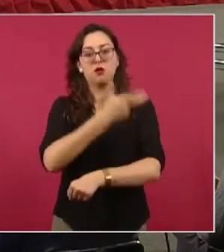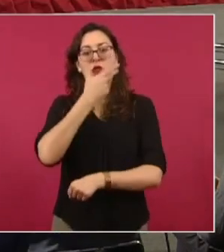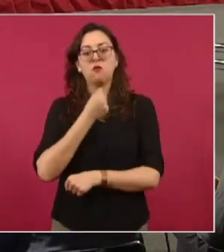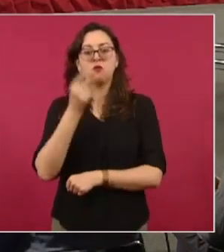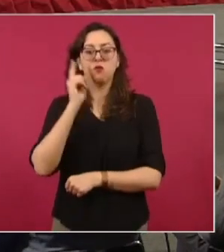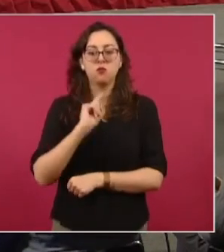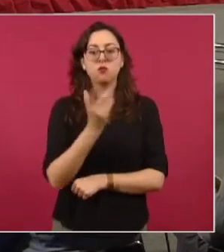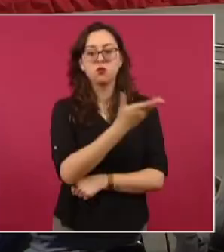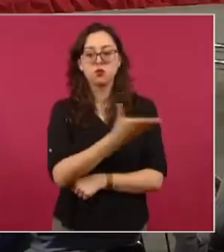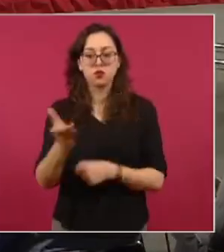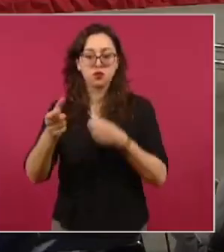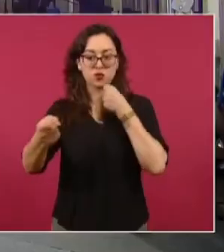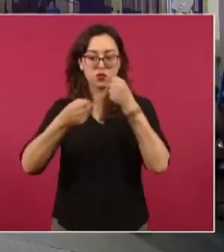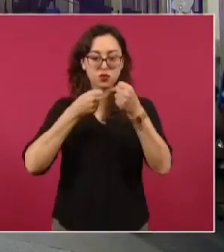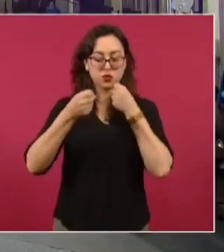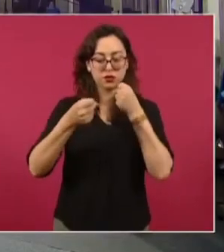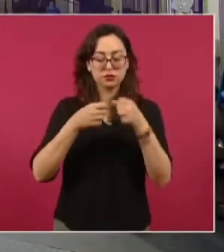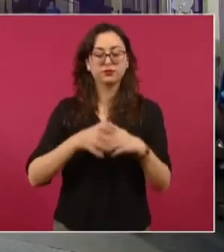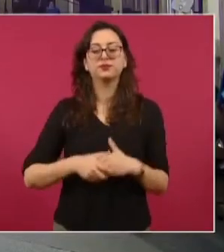de los medios.